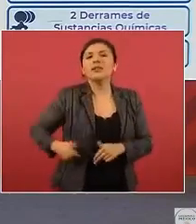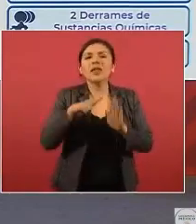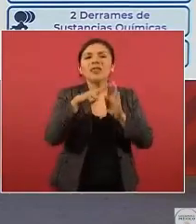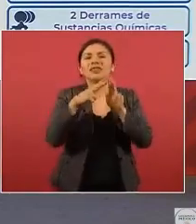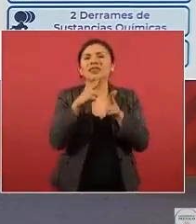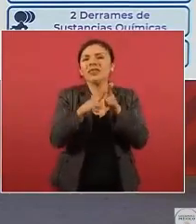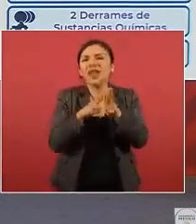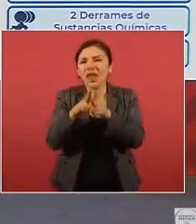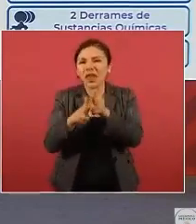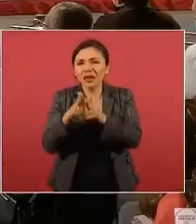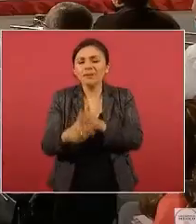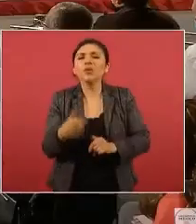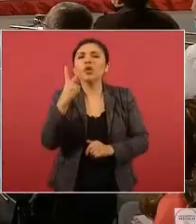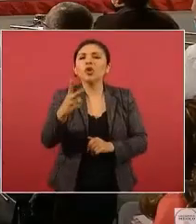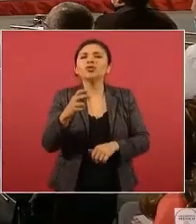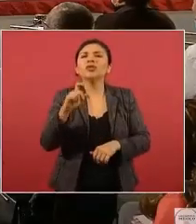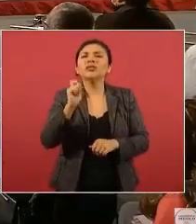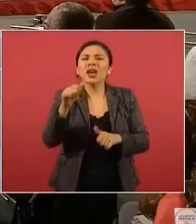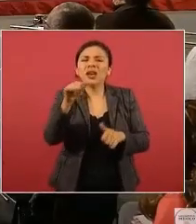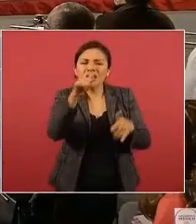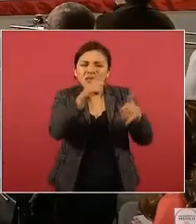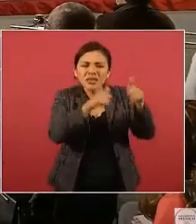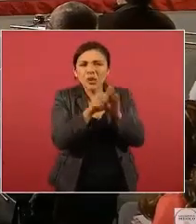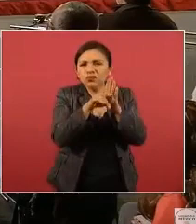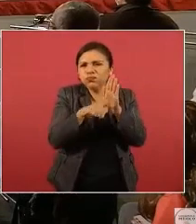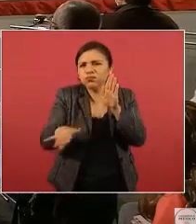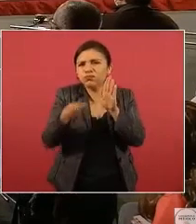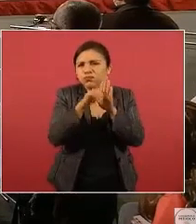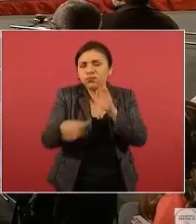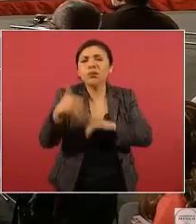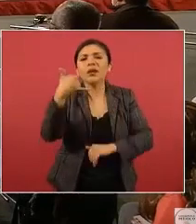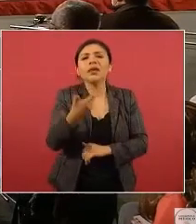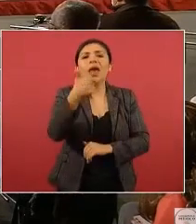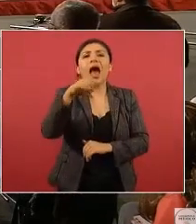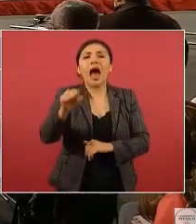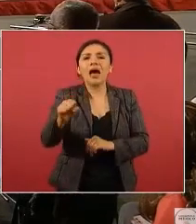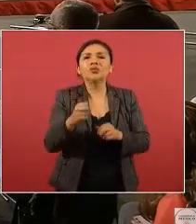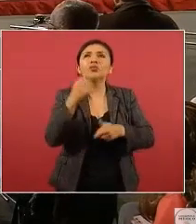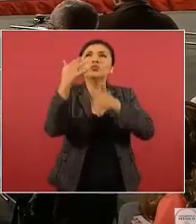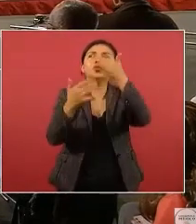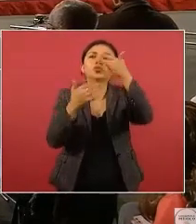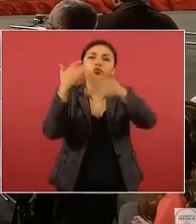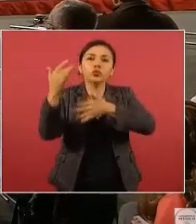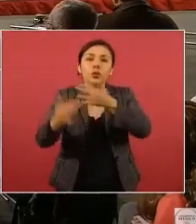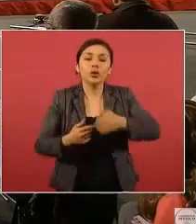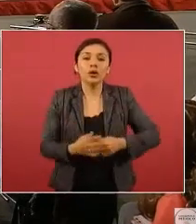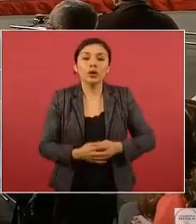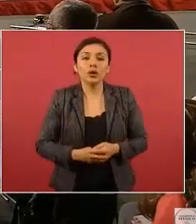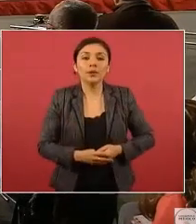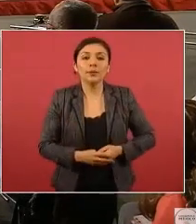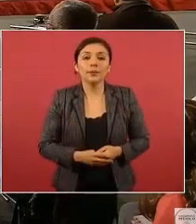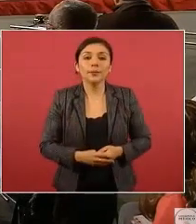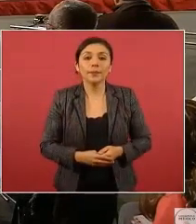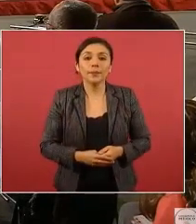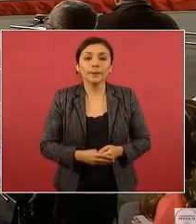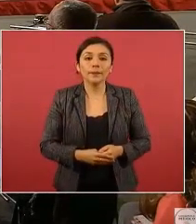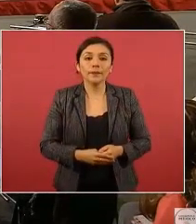dos derrames de sustancias químicas y dos fugas de gas adelante por favor